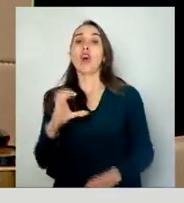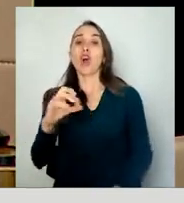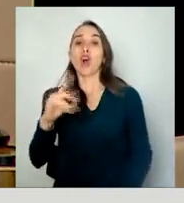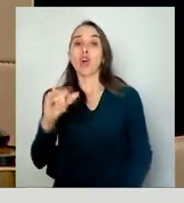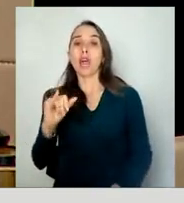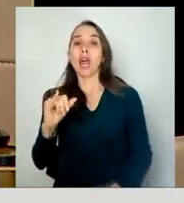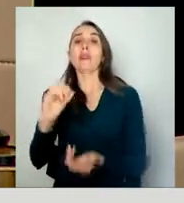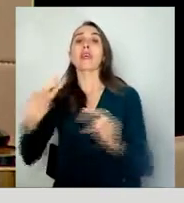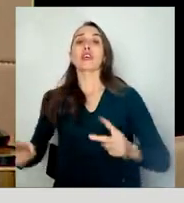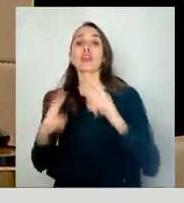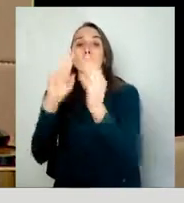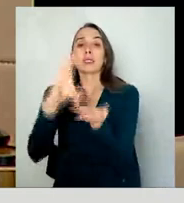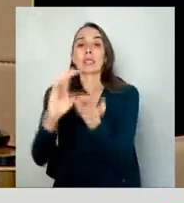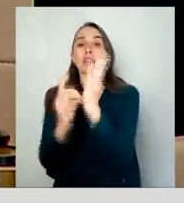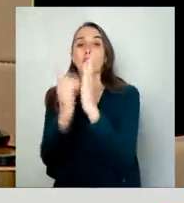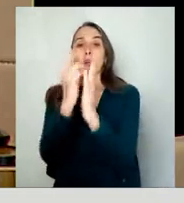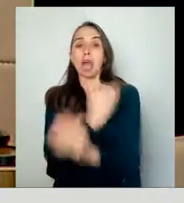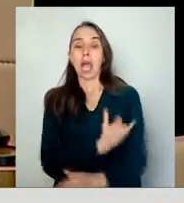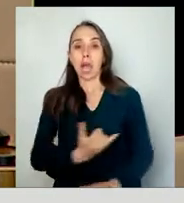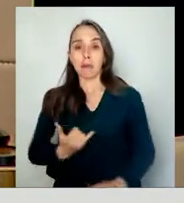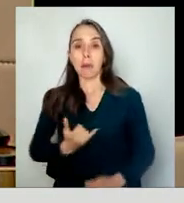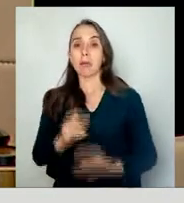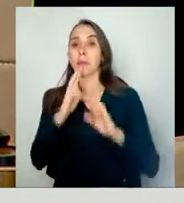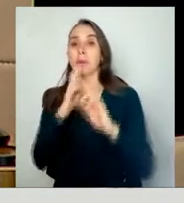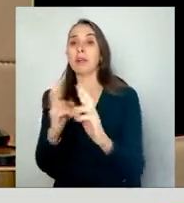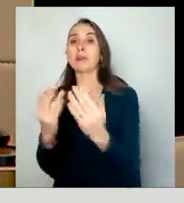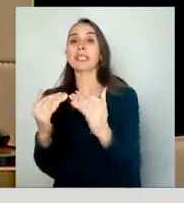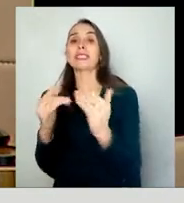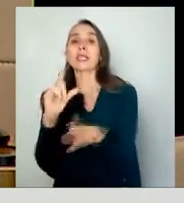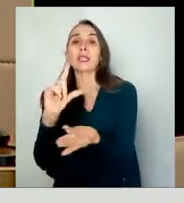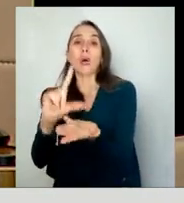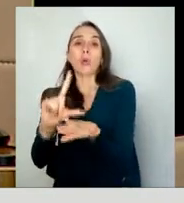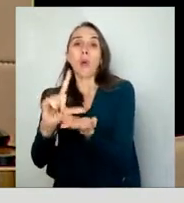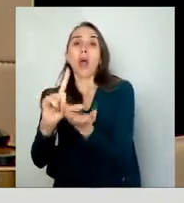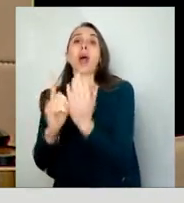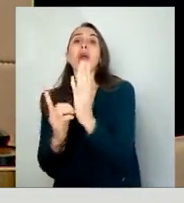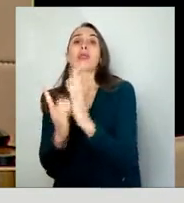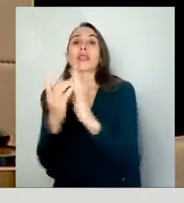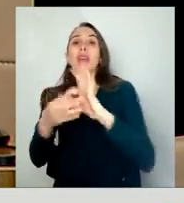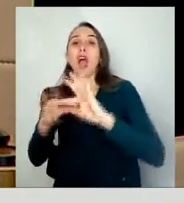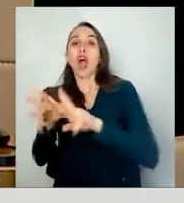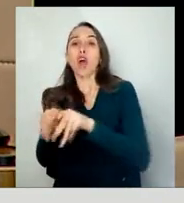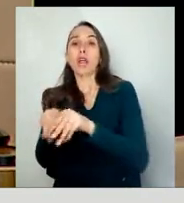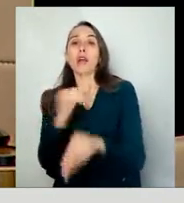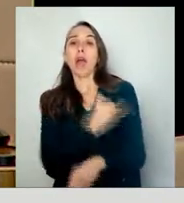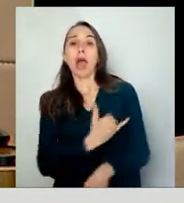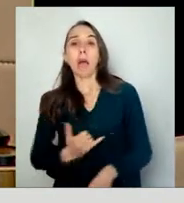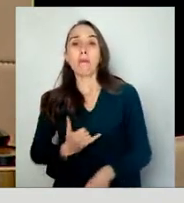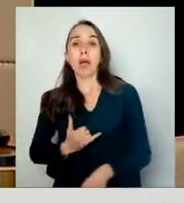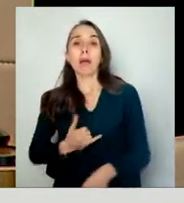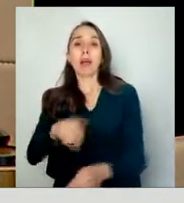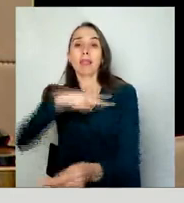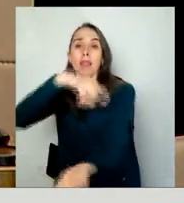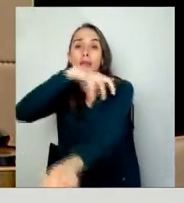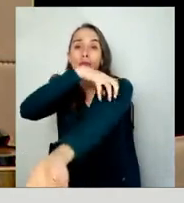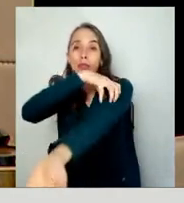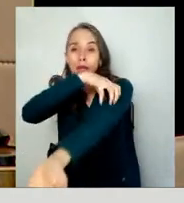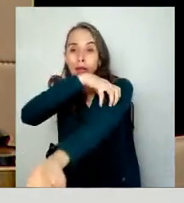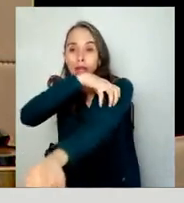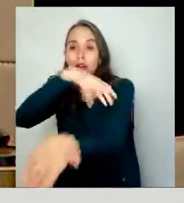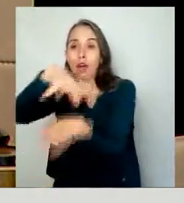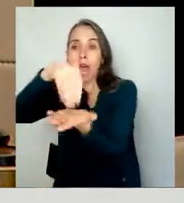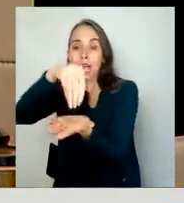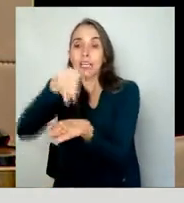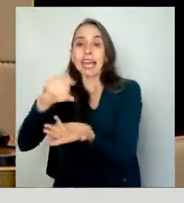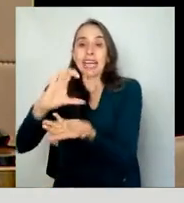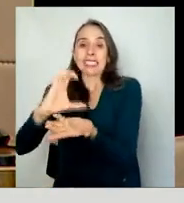centro que buscaba cubrir las necesidades de infraestructura y desarrollo en las organizaciones aymara de nuestra región hoy lo que iba a hacer el centro es